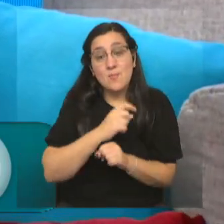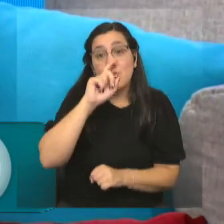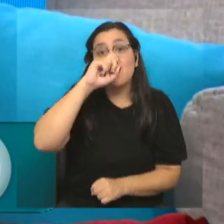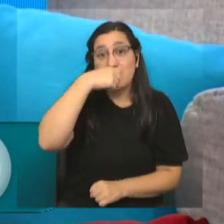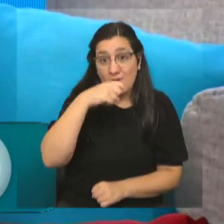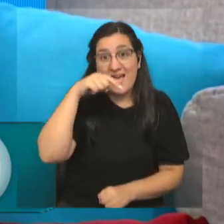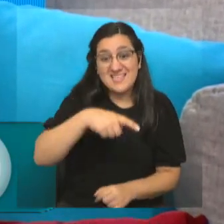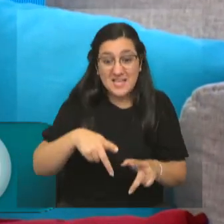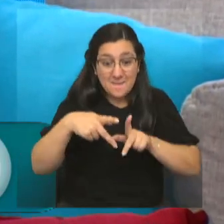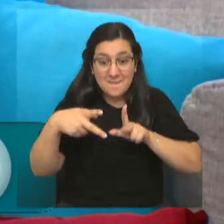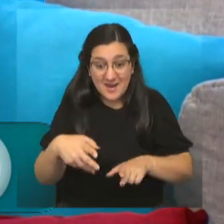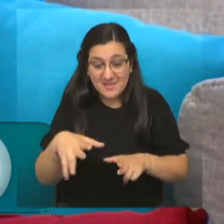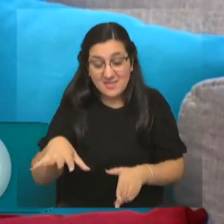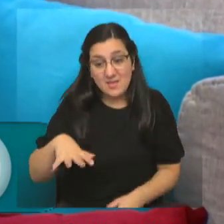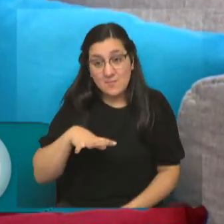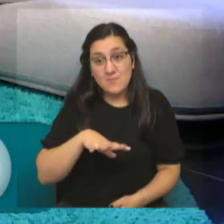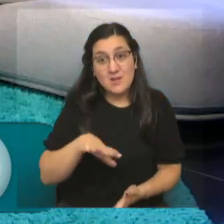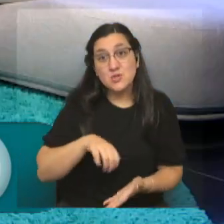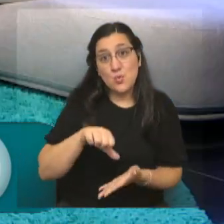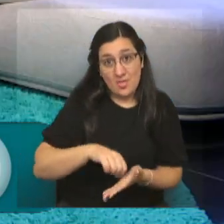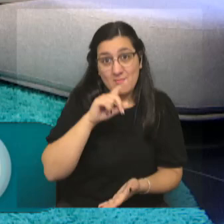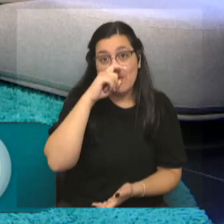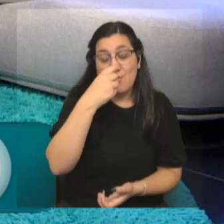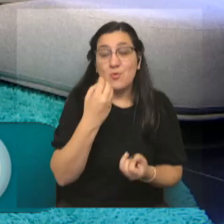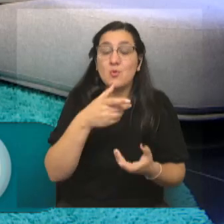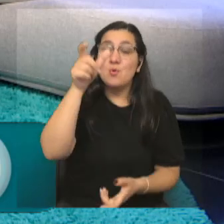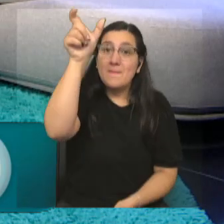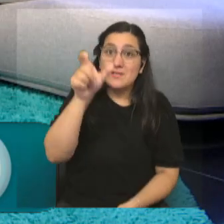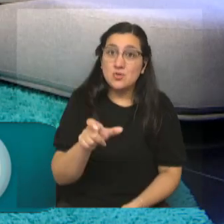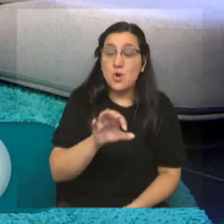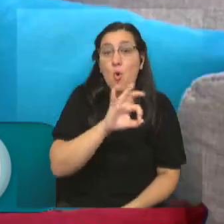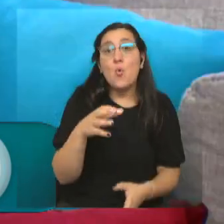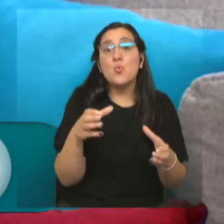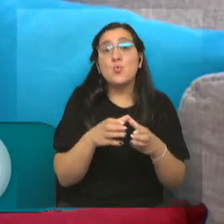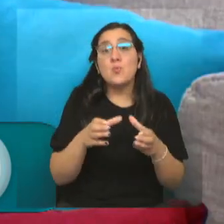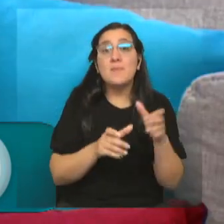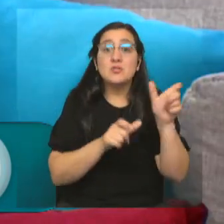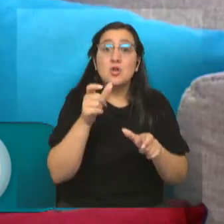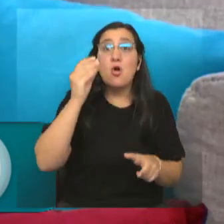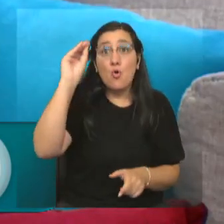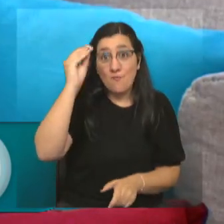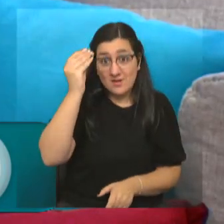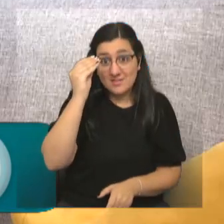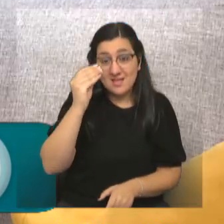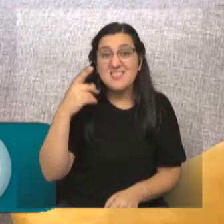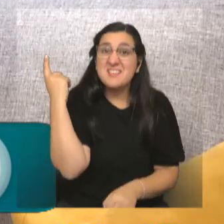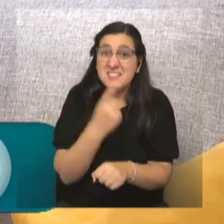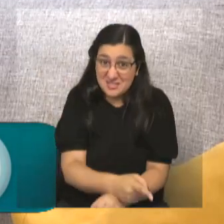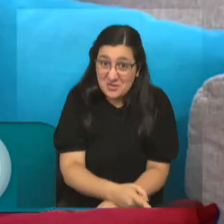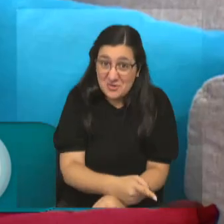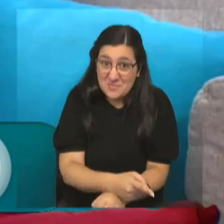a esa parte de nuestro Montevideo, ¿por qué una persona, un grupo de tu edad, de gente tan joven, decide,